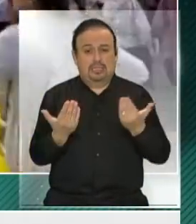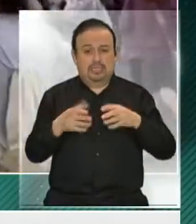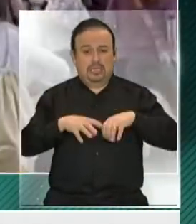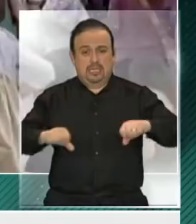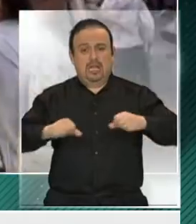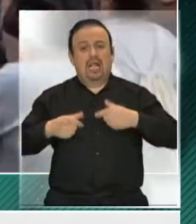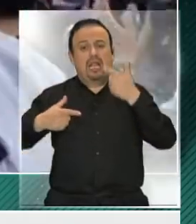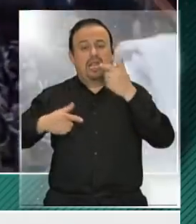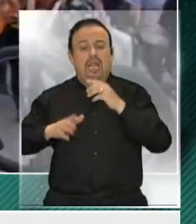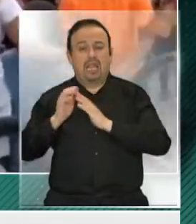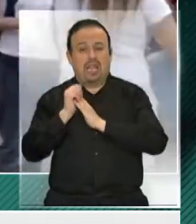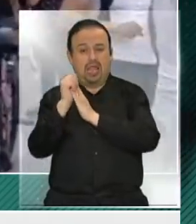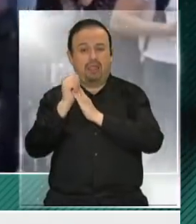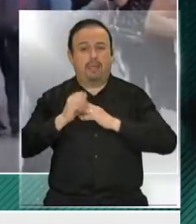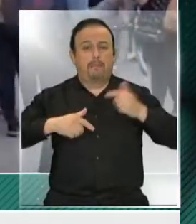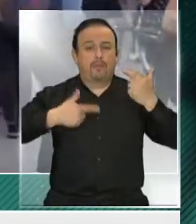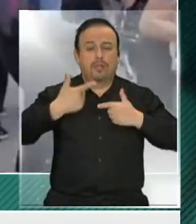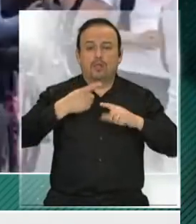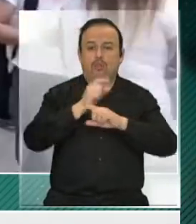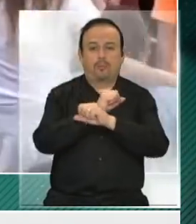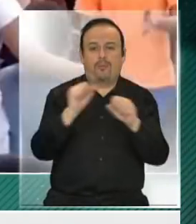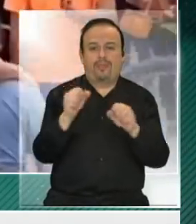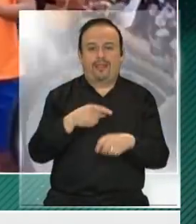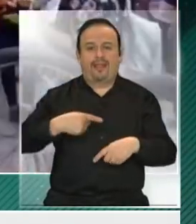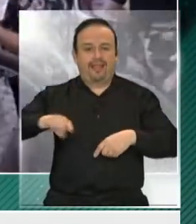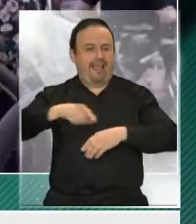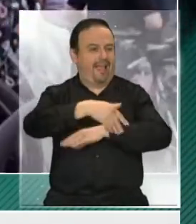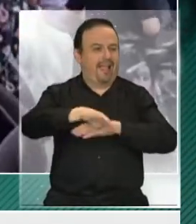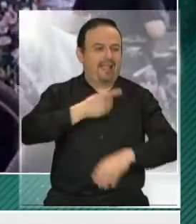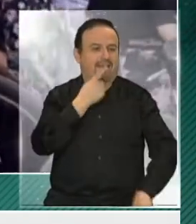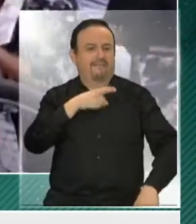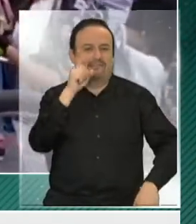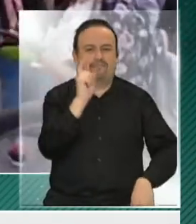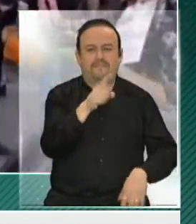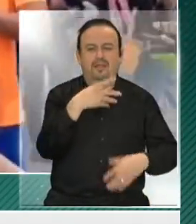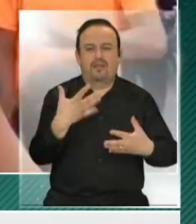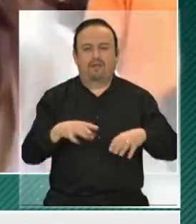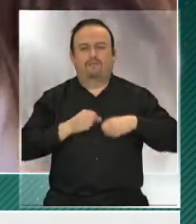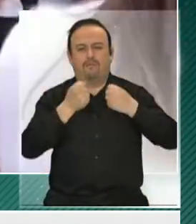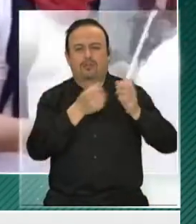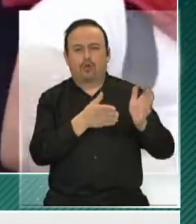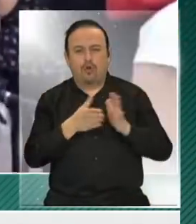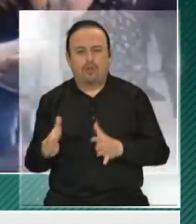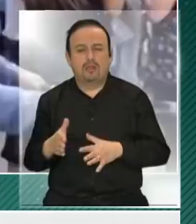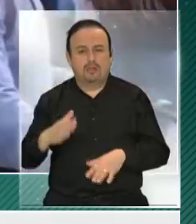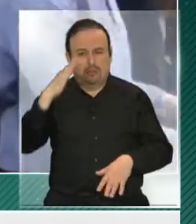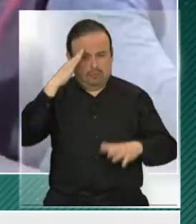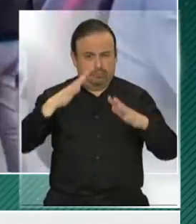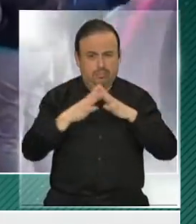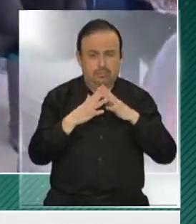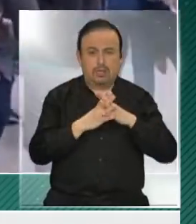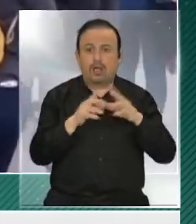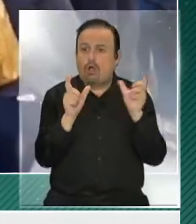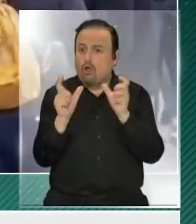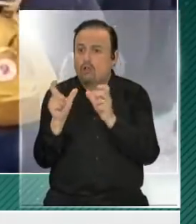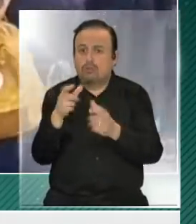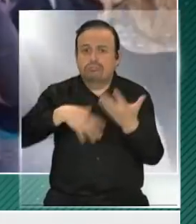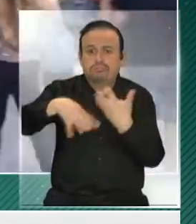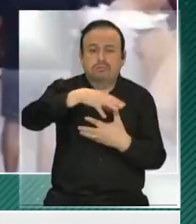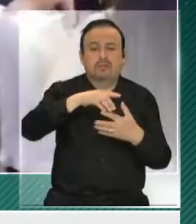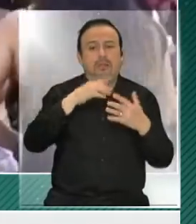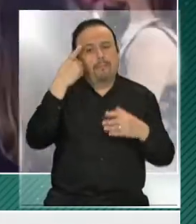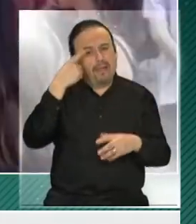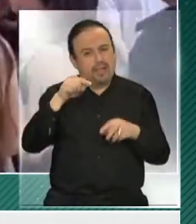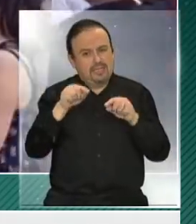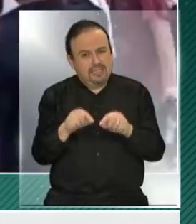líderes políticos los líderes políticos no pueden salir a la calle e insultar a las fuerzas armadas y de orden que están tratando de controlar la violencia para que